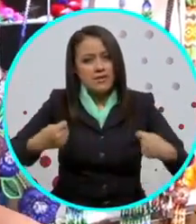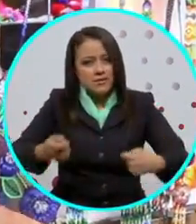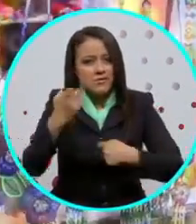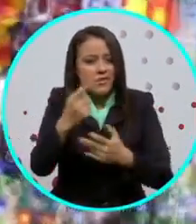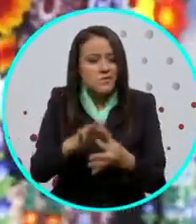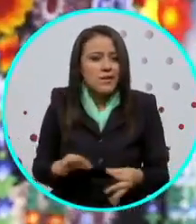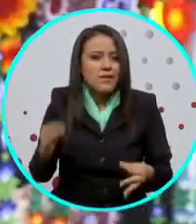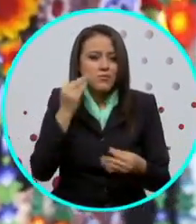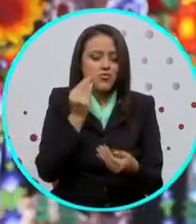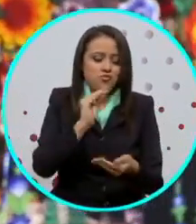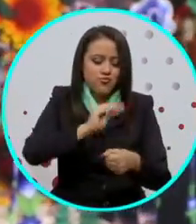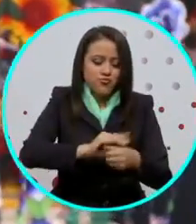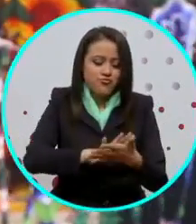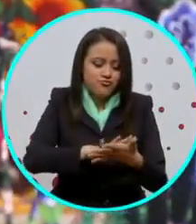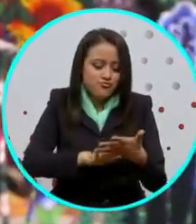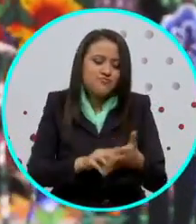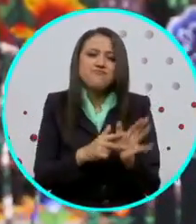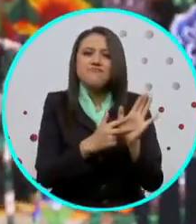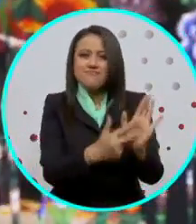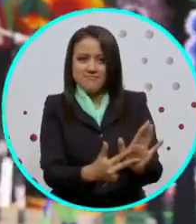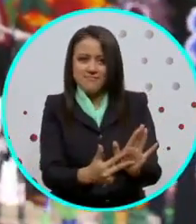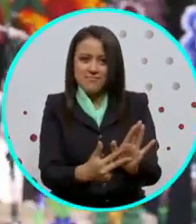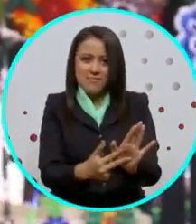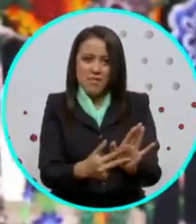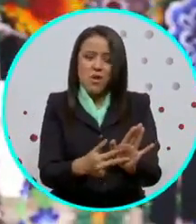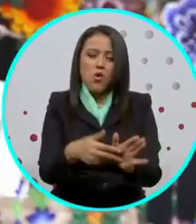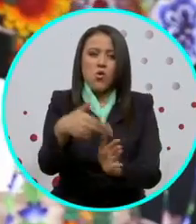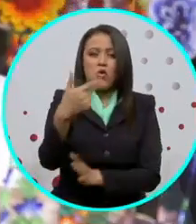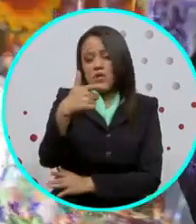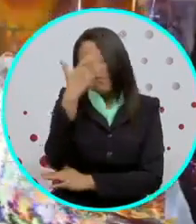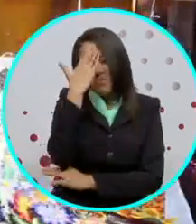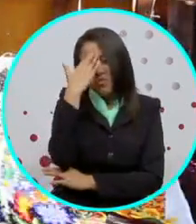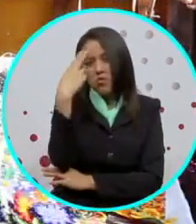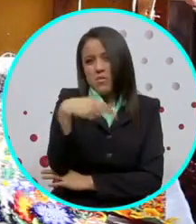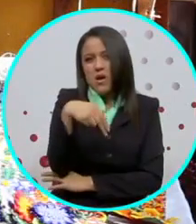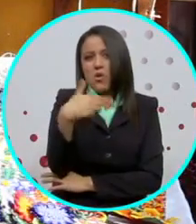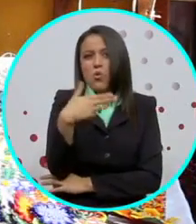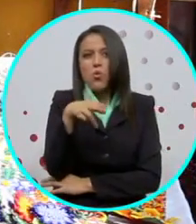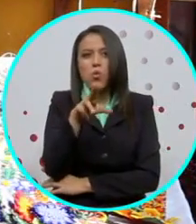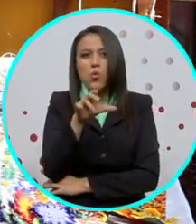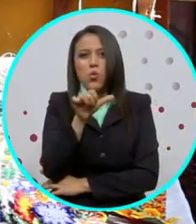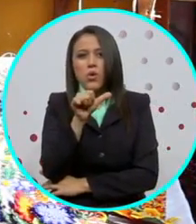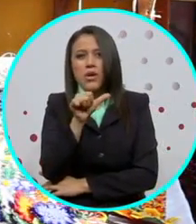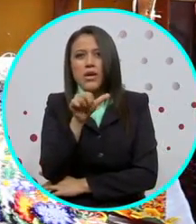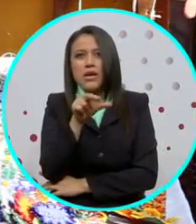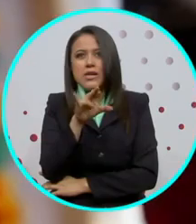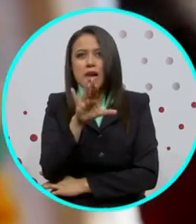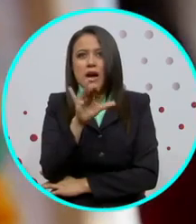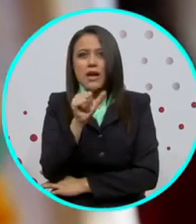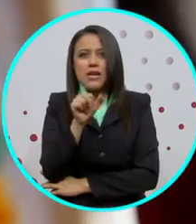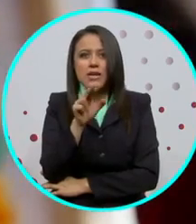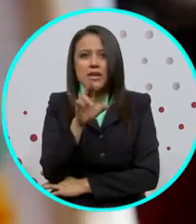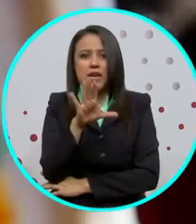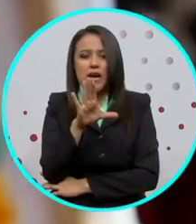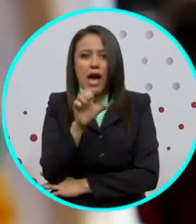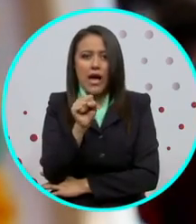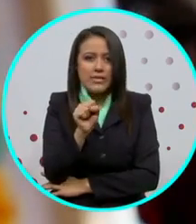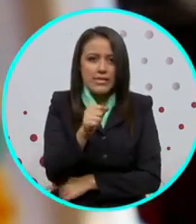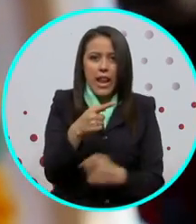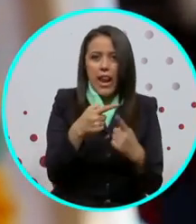trabajos. Conocidos también como huirráricas, los huicholes viven alejados del tumulto social y